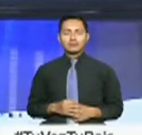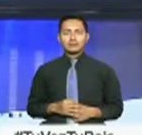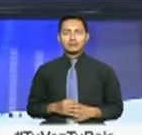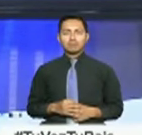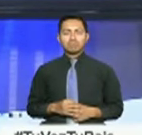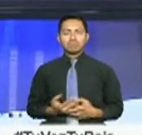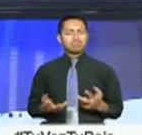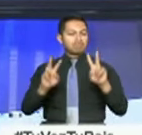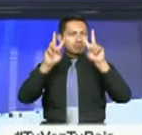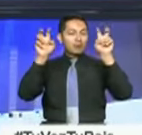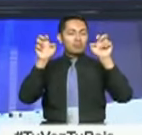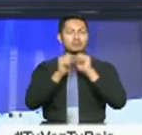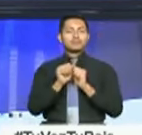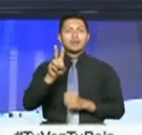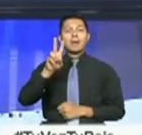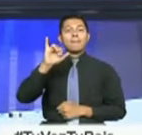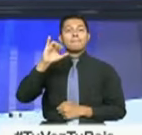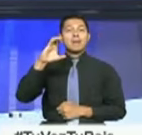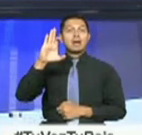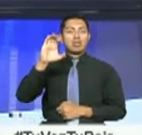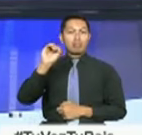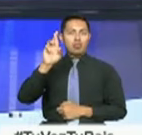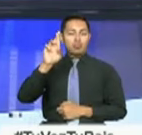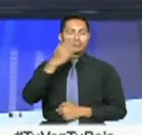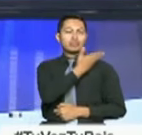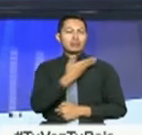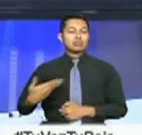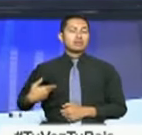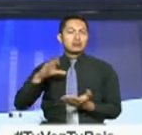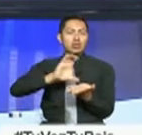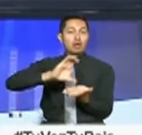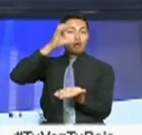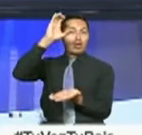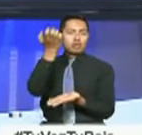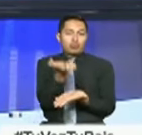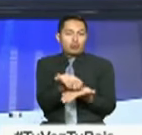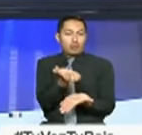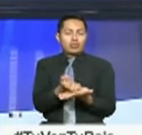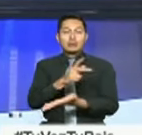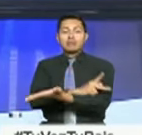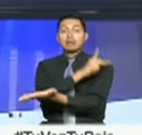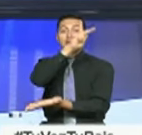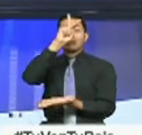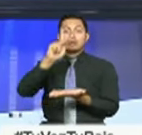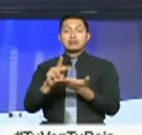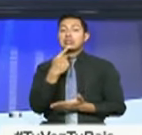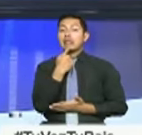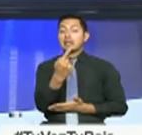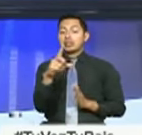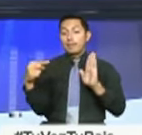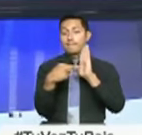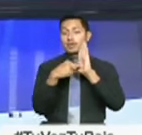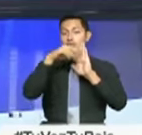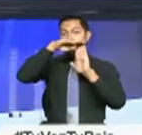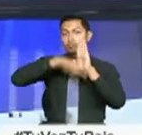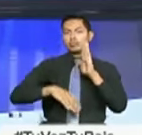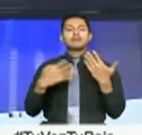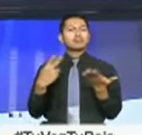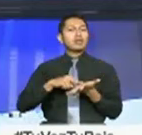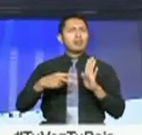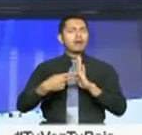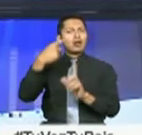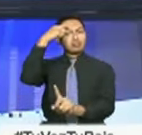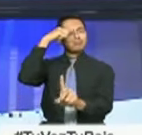el mismo ámbito, Víctor Hugo Albán, presidente del Colegio de Economistas de Pichincha, cree que la reducción de las salvaguardias es oportuna y positiva